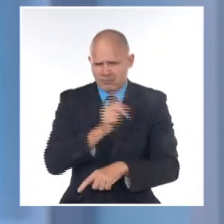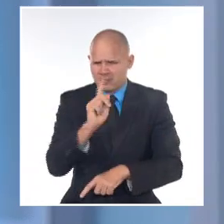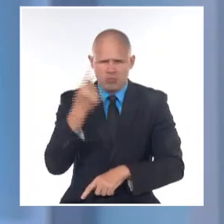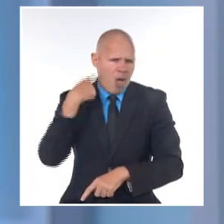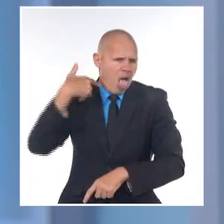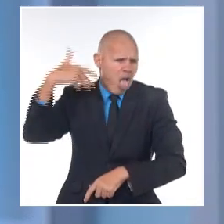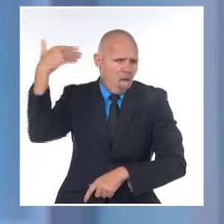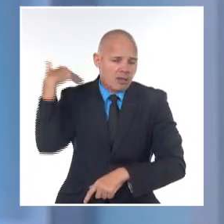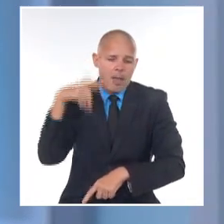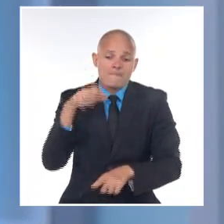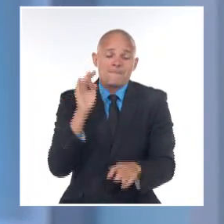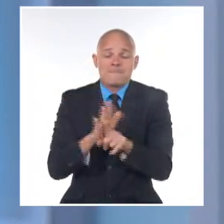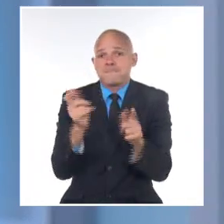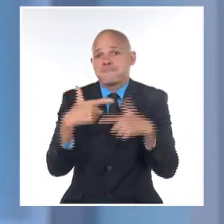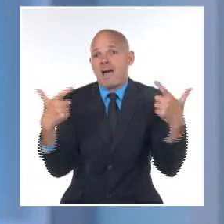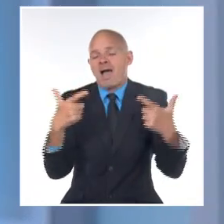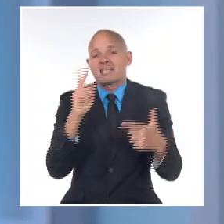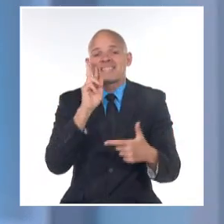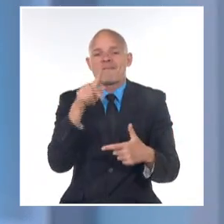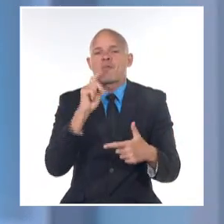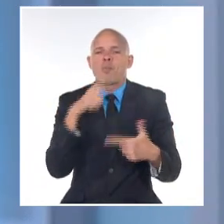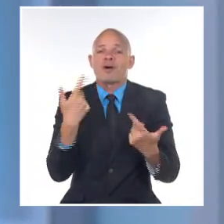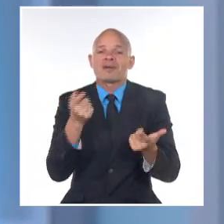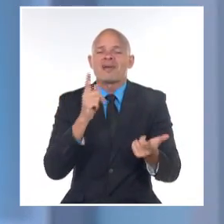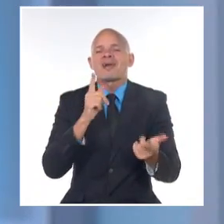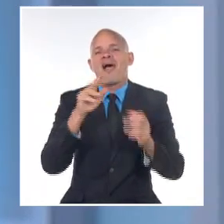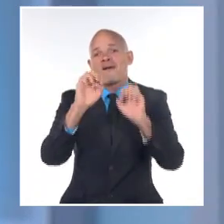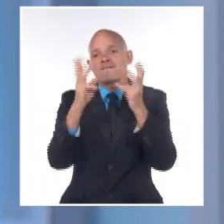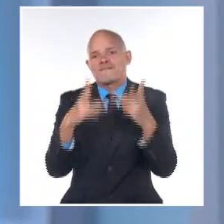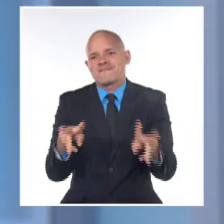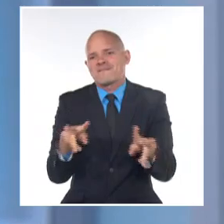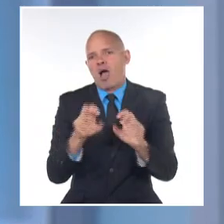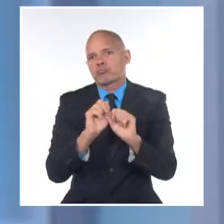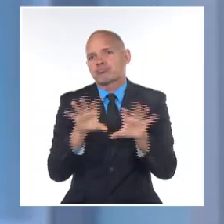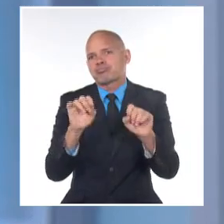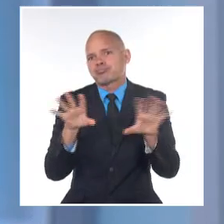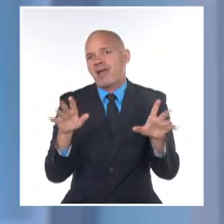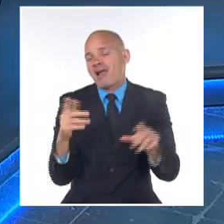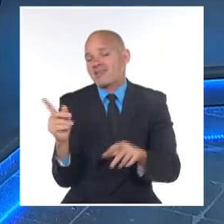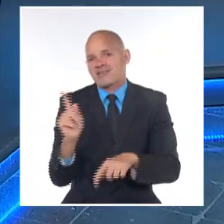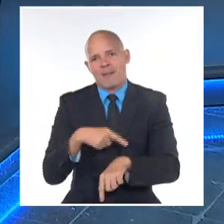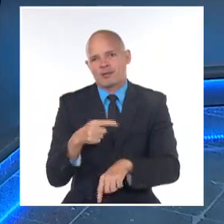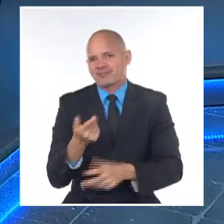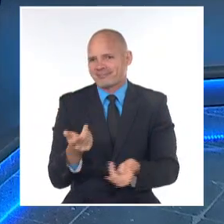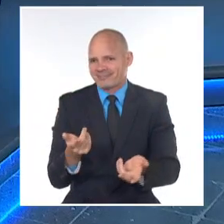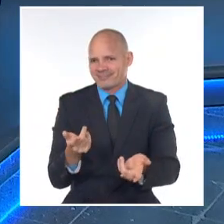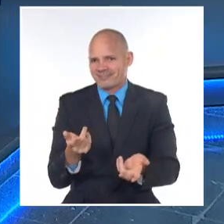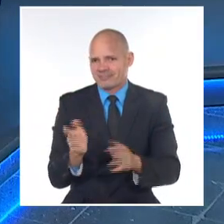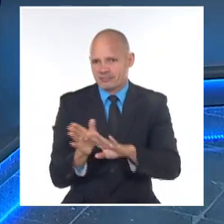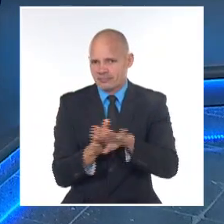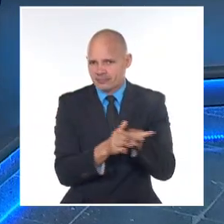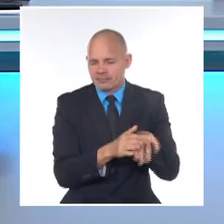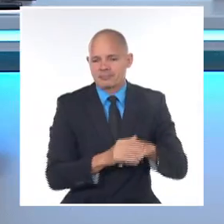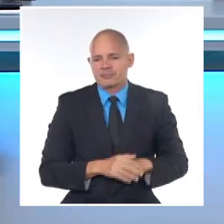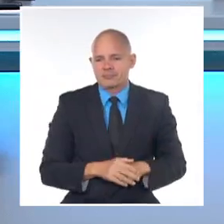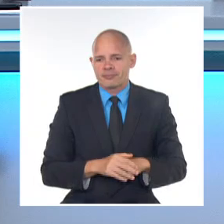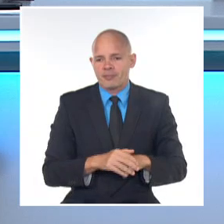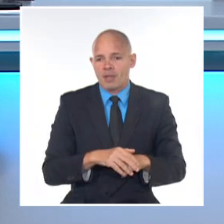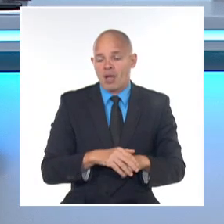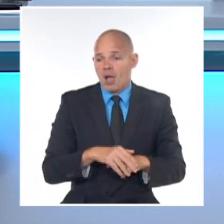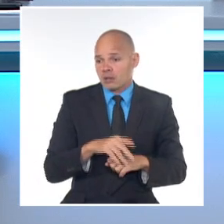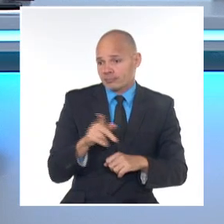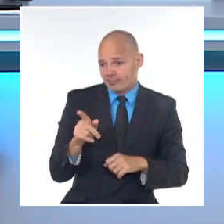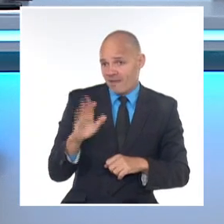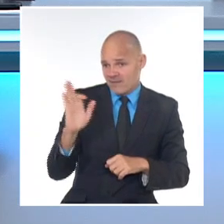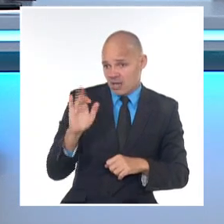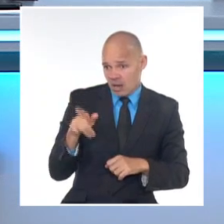tratando de generar un pretexto que le sirva para mantener la acusación contra Cuba. Fiscal, magistrado, una cosa es